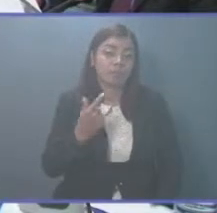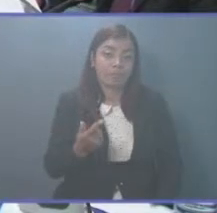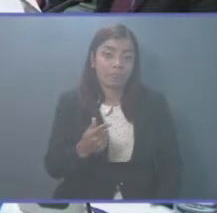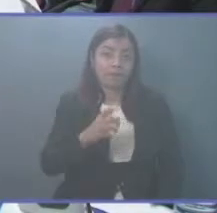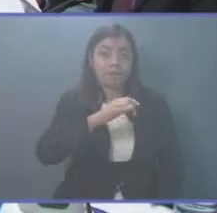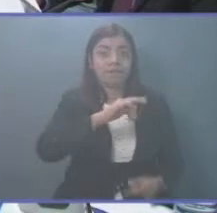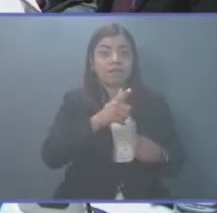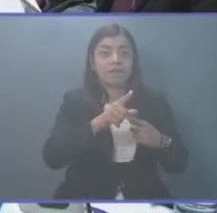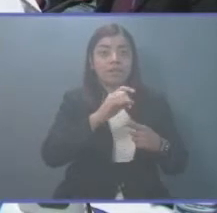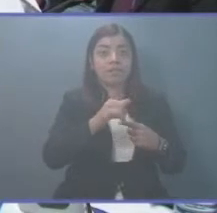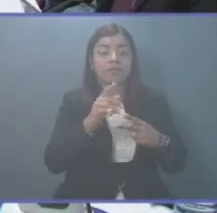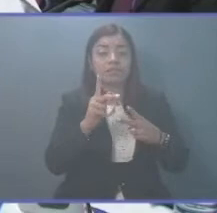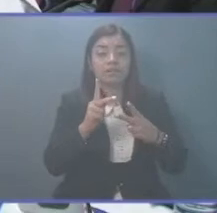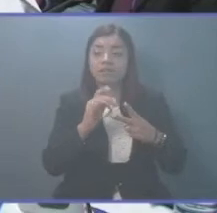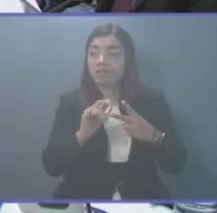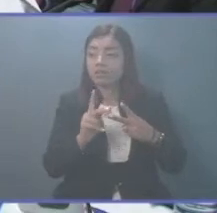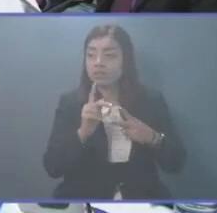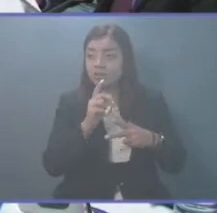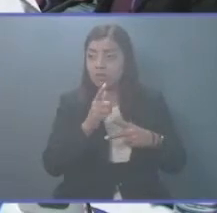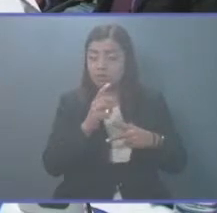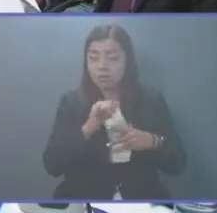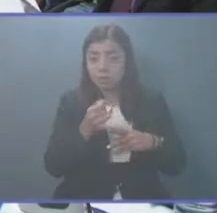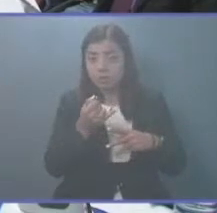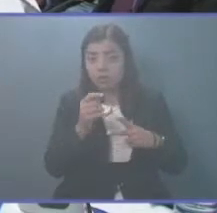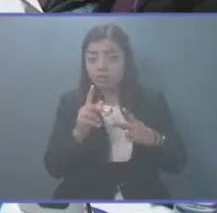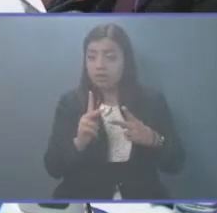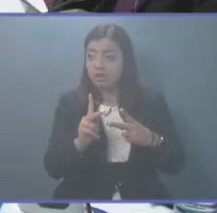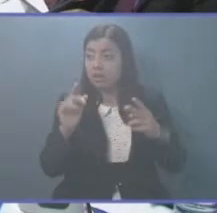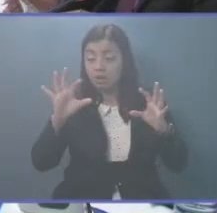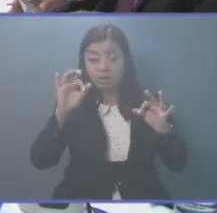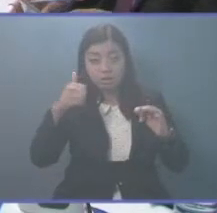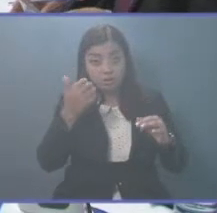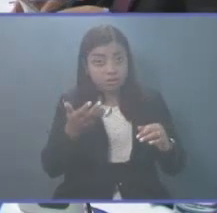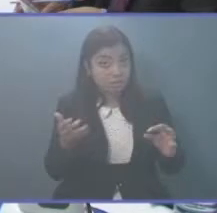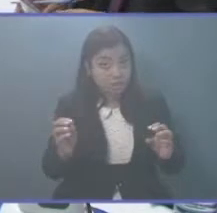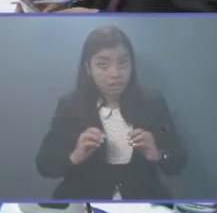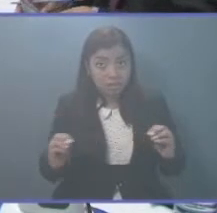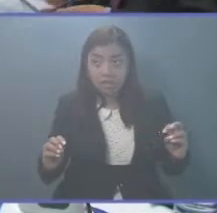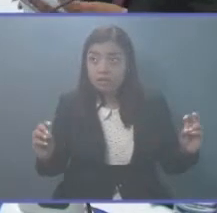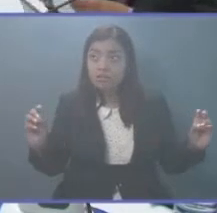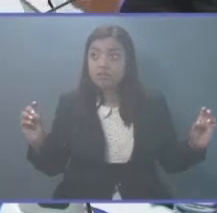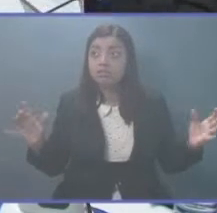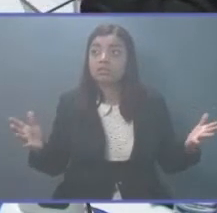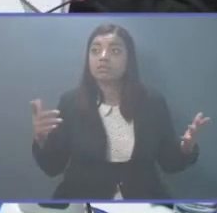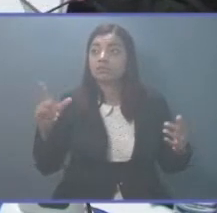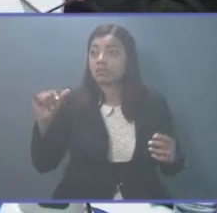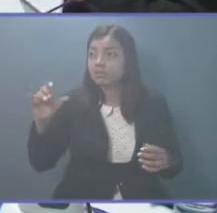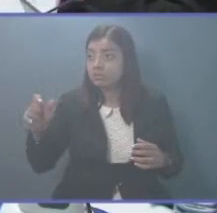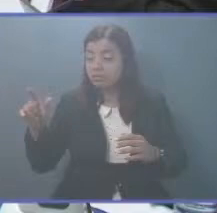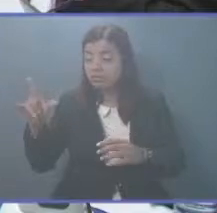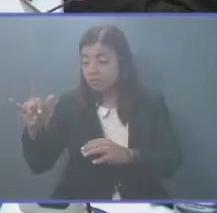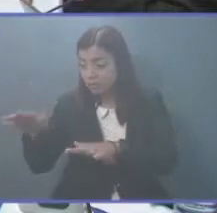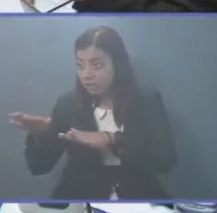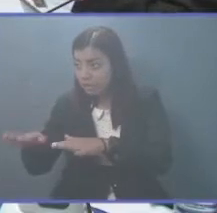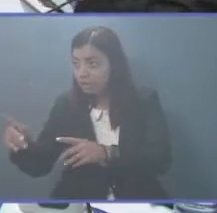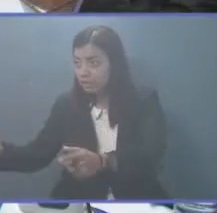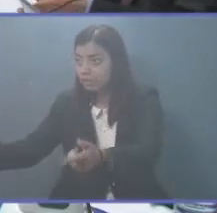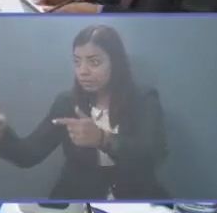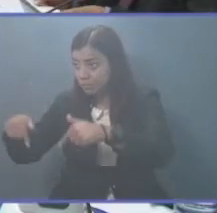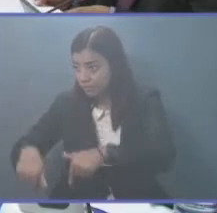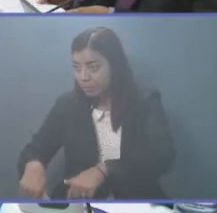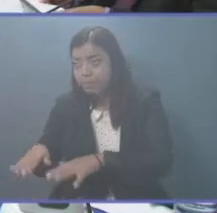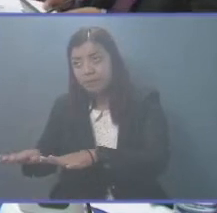y K, ¿no? Dos cosas diferentes. ¿Alguna cosa más? Si no la hay, licenciada, muchas gracias. A